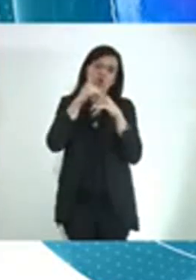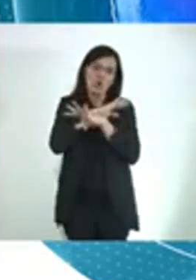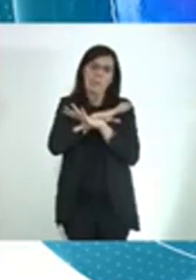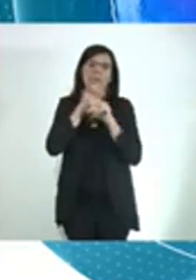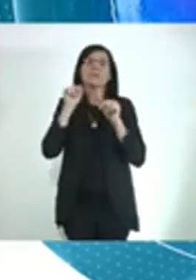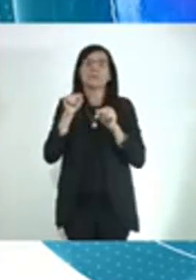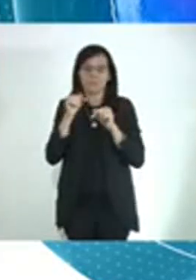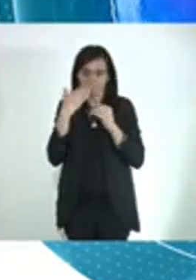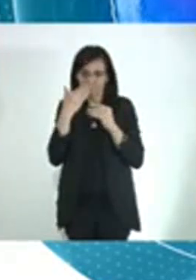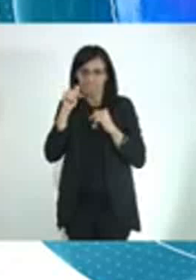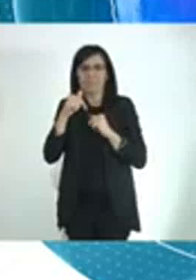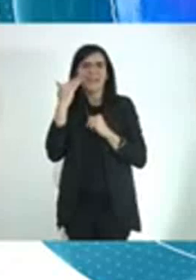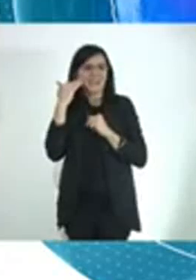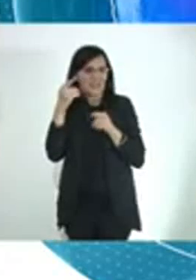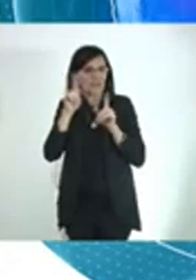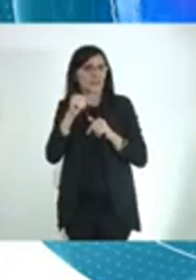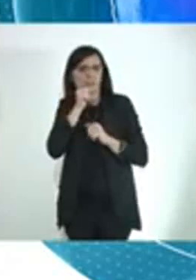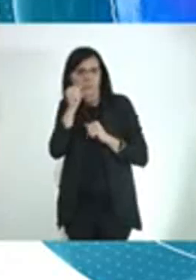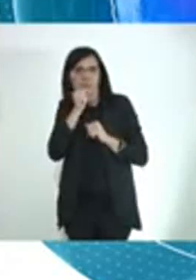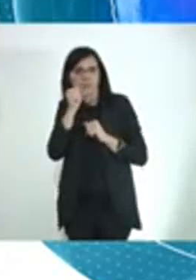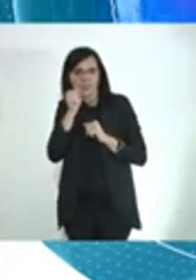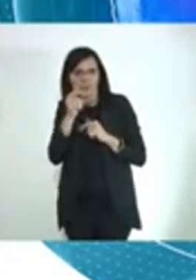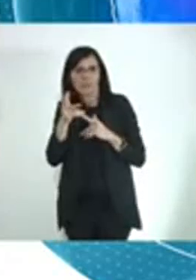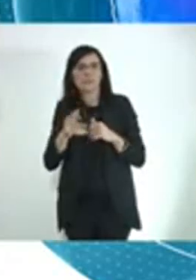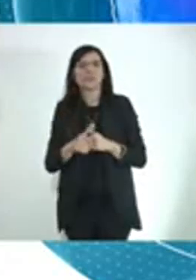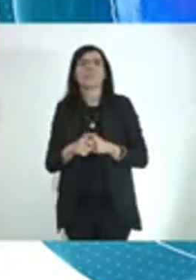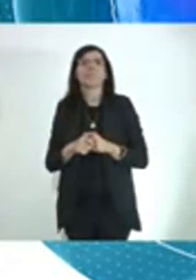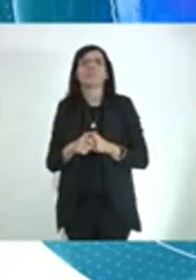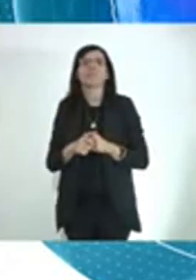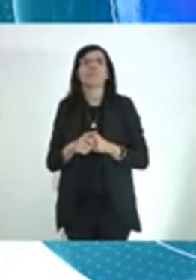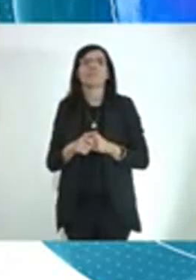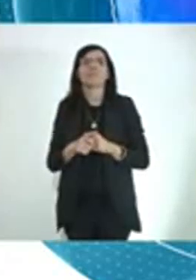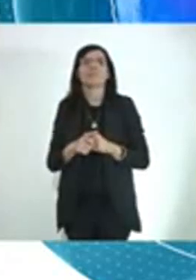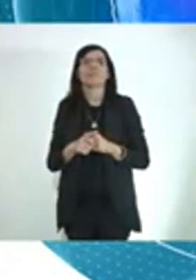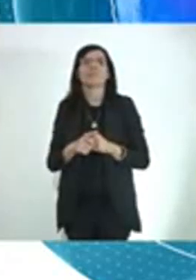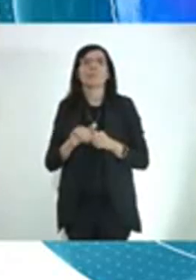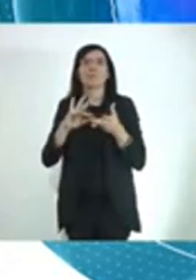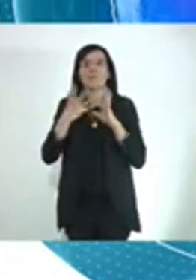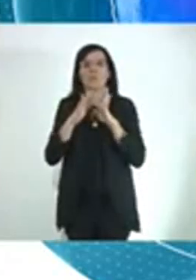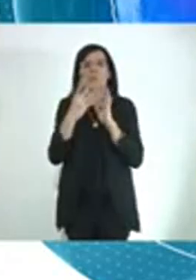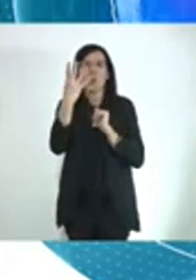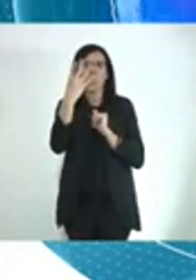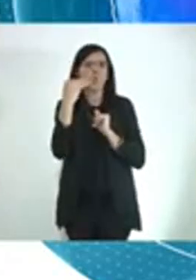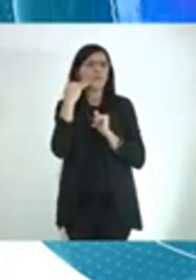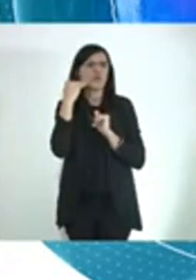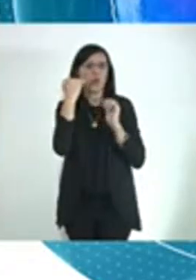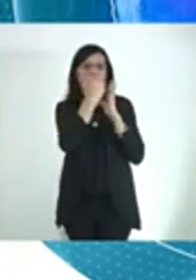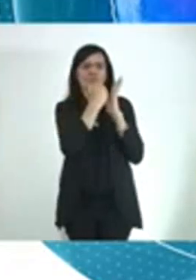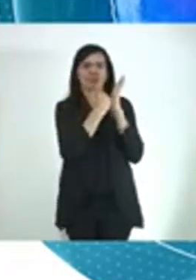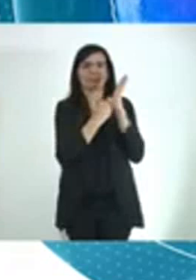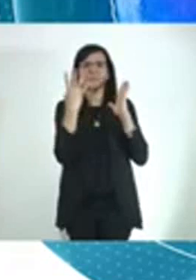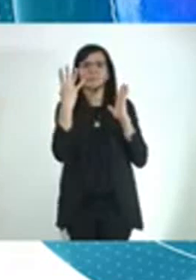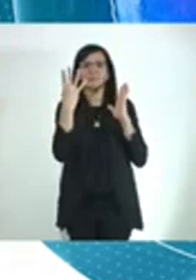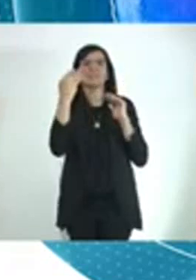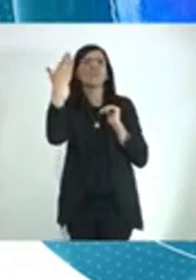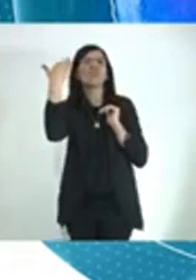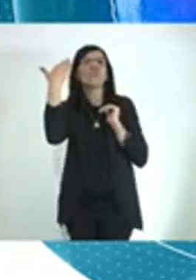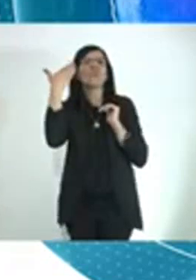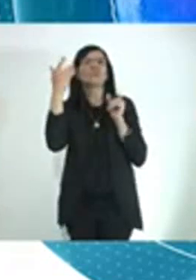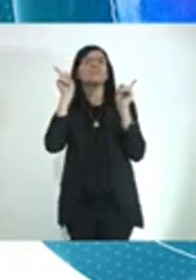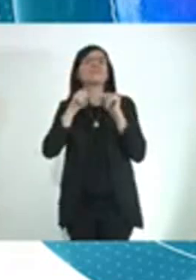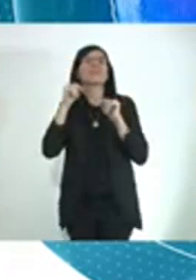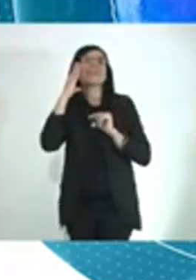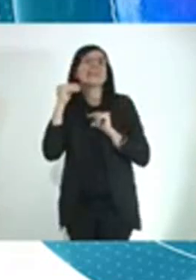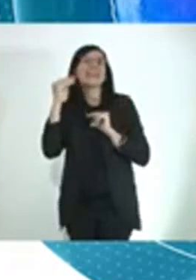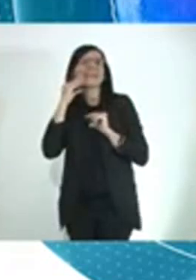Vamos a estar hablando sobre cómo hacer este trabajo territorial, ¿no? Muy bien, pasadas las 4 de la tarde arranca la conferencia desde